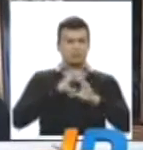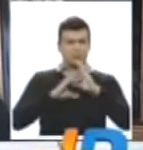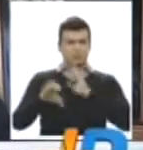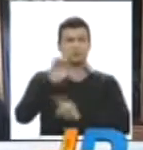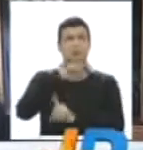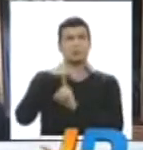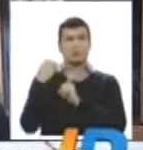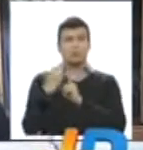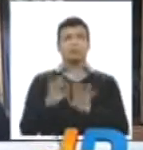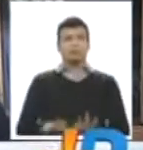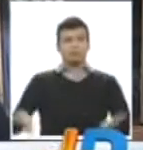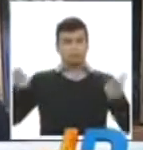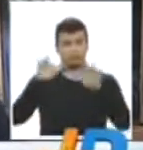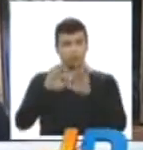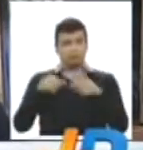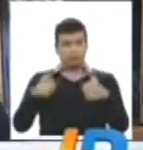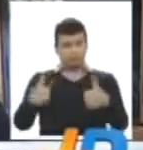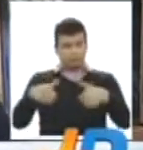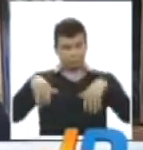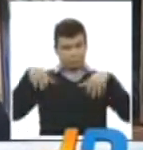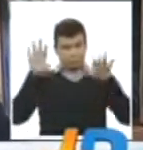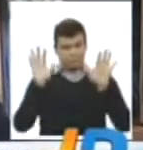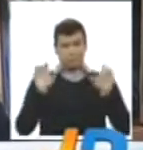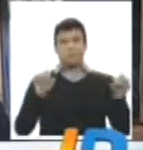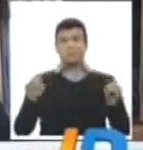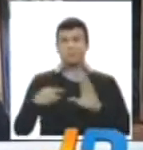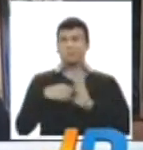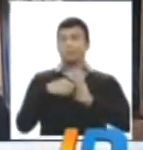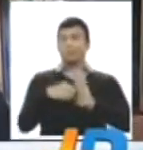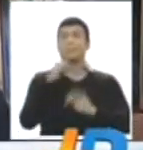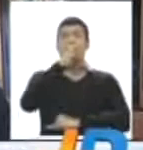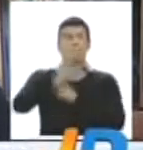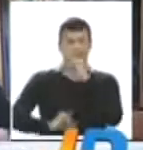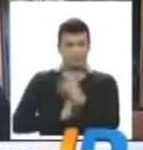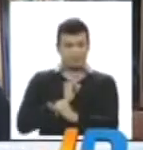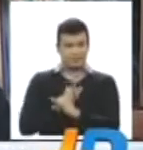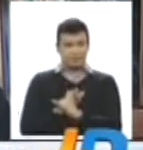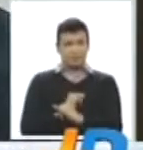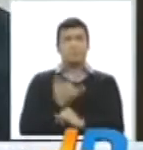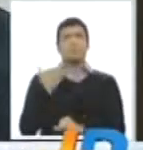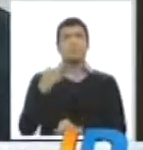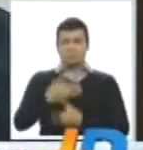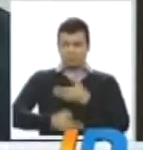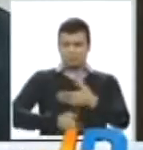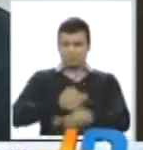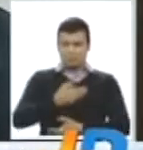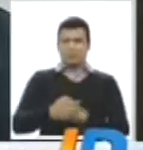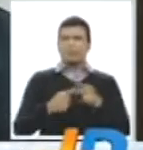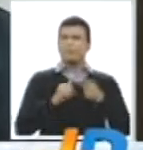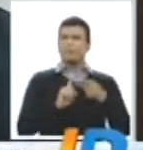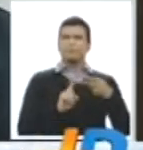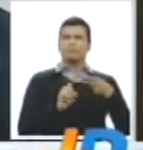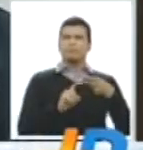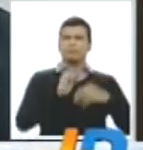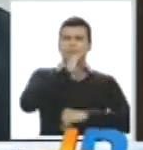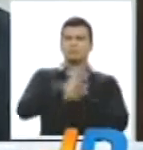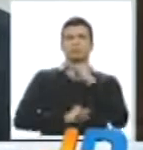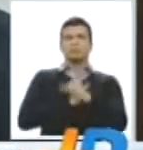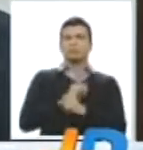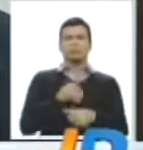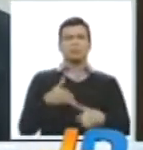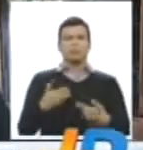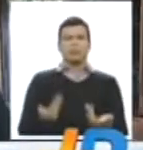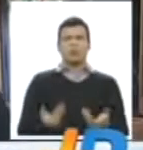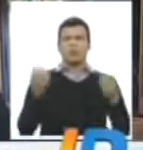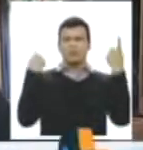Es importante anotar que es un programa también acreditado internacionalmente. Vamos a seguir con la acreditación internacional también del programa